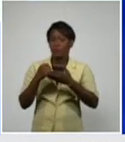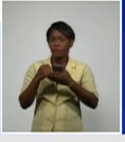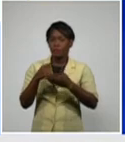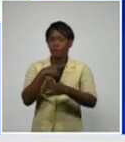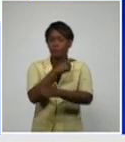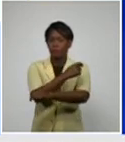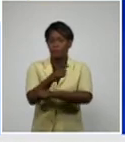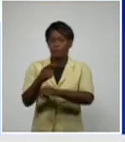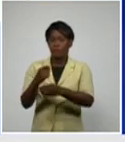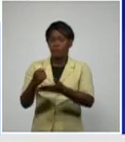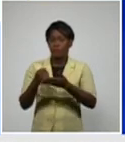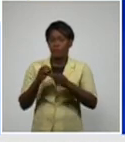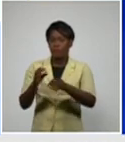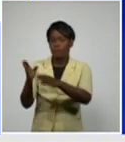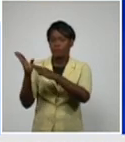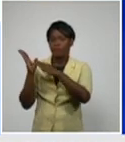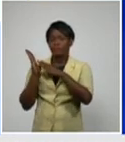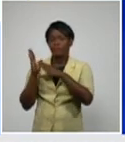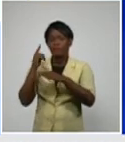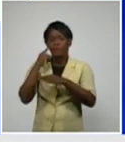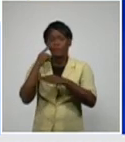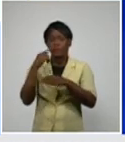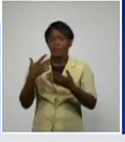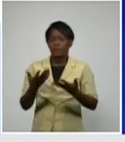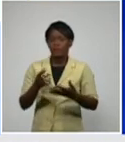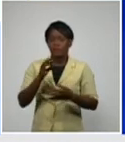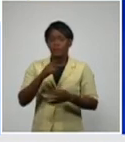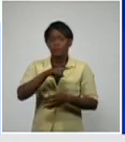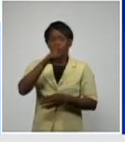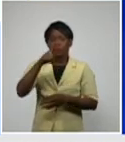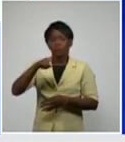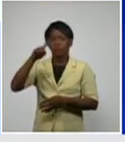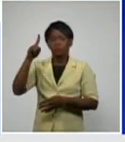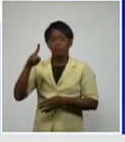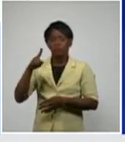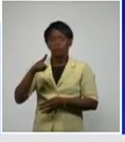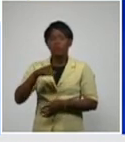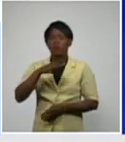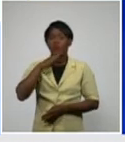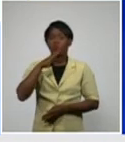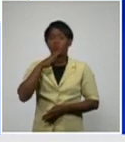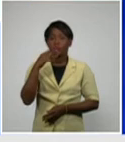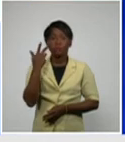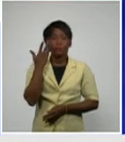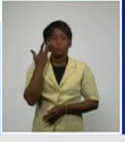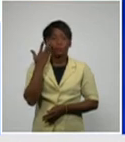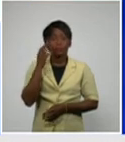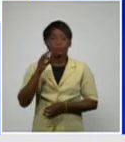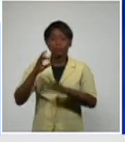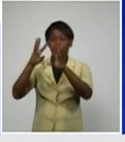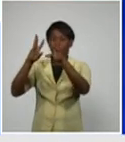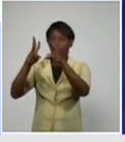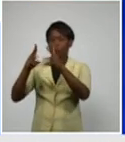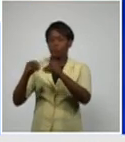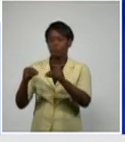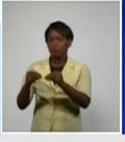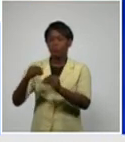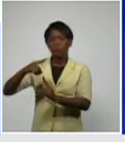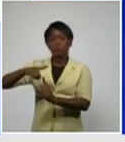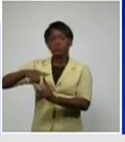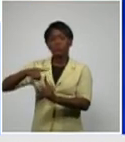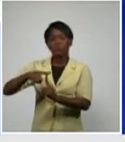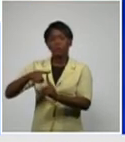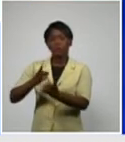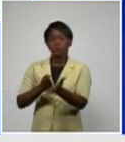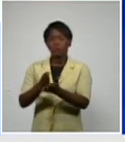puede apreciar cómo en azul es el total de personas que se mantienen